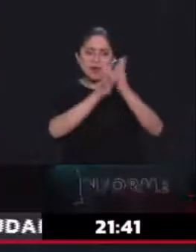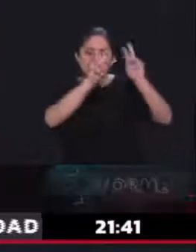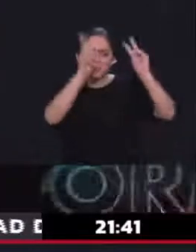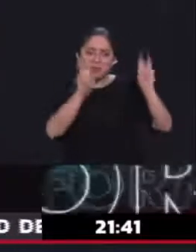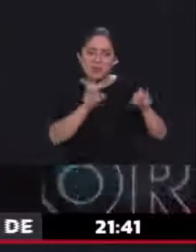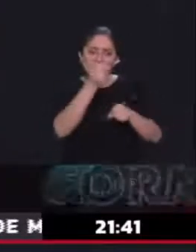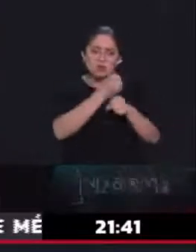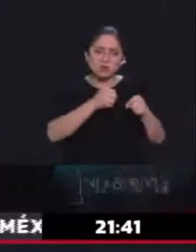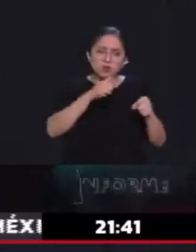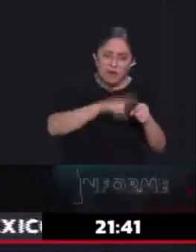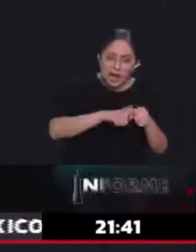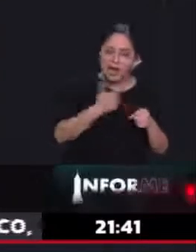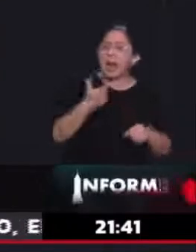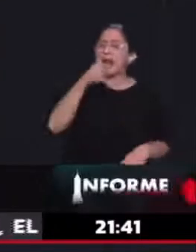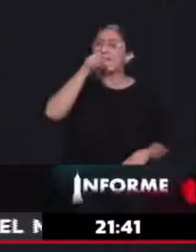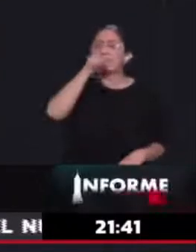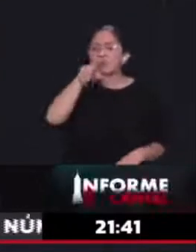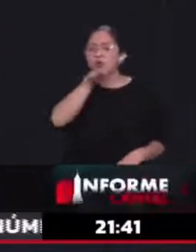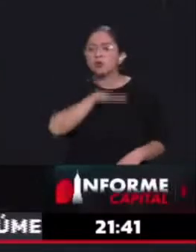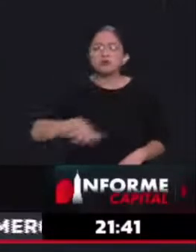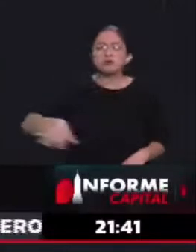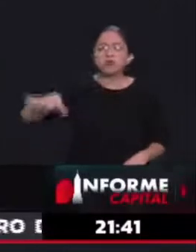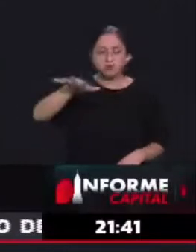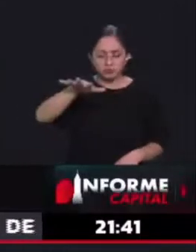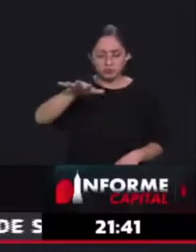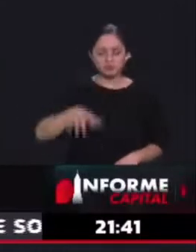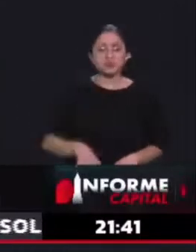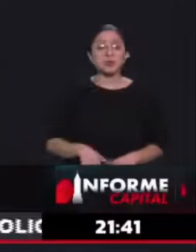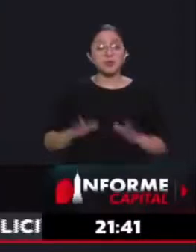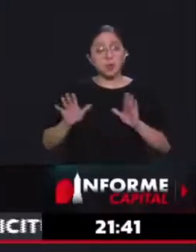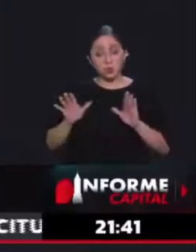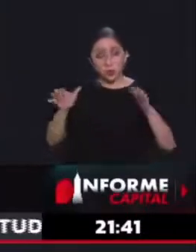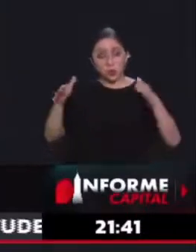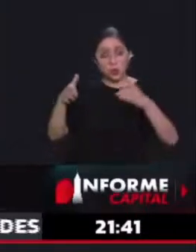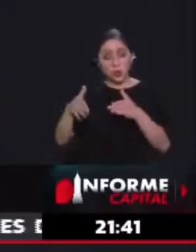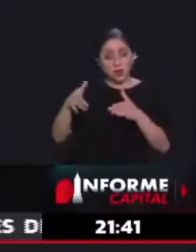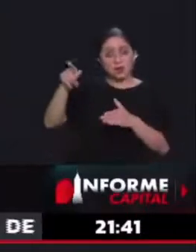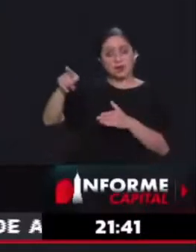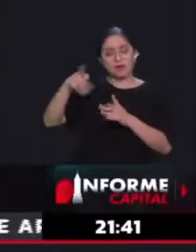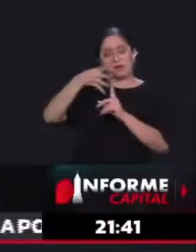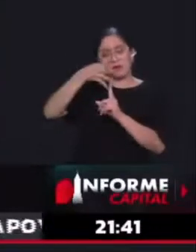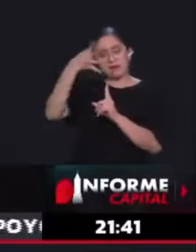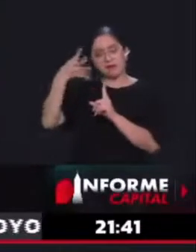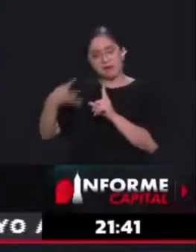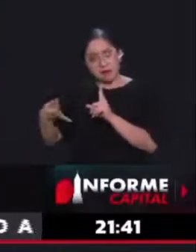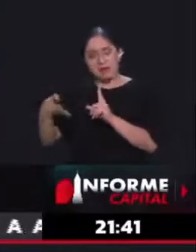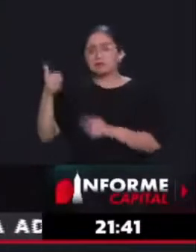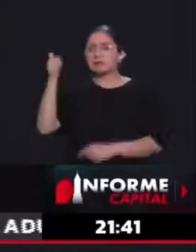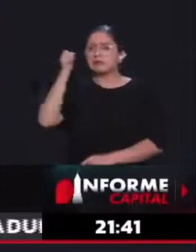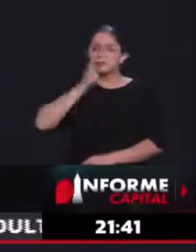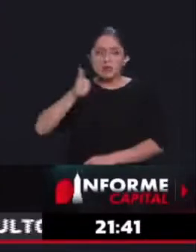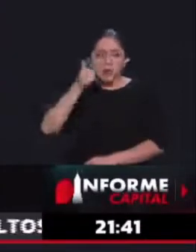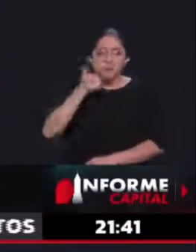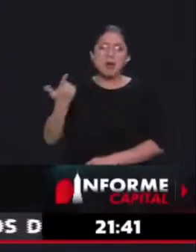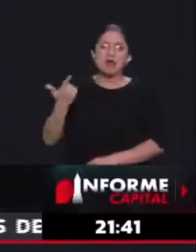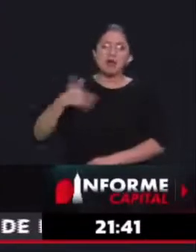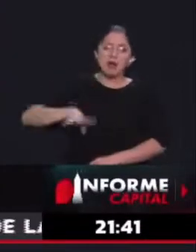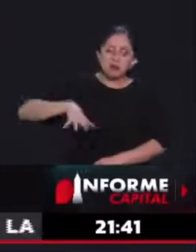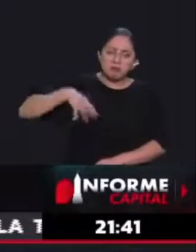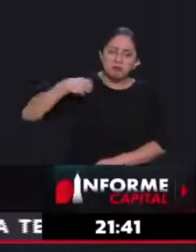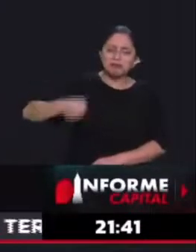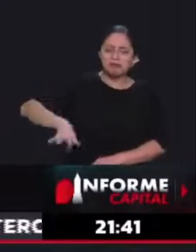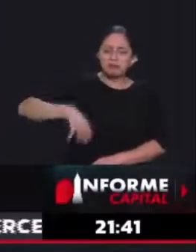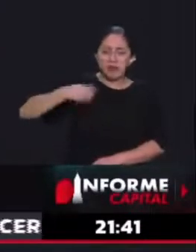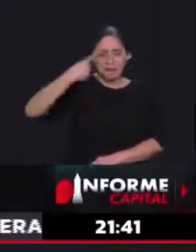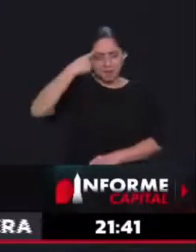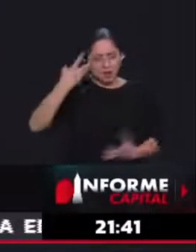En todos los espacios. Es decir, el movimiento LGBT se ha ocupado de ocupar el espacio público, de enfrentar